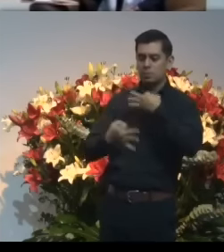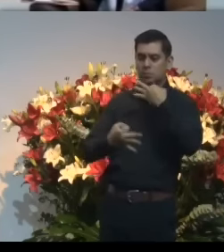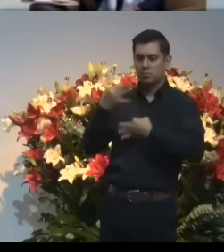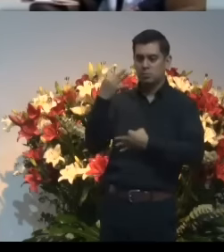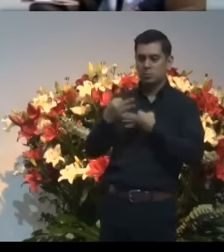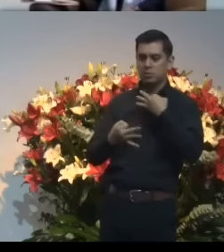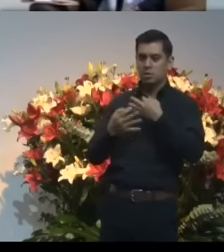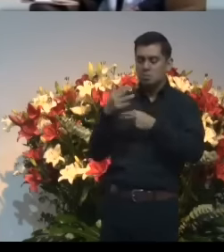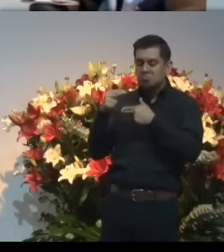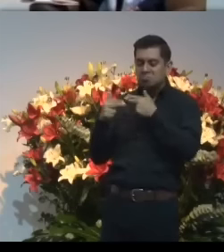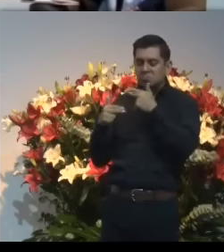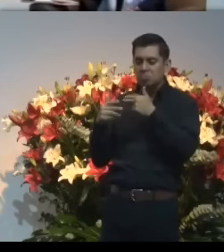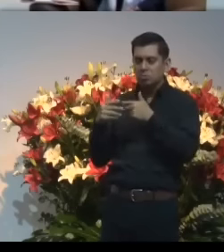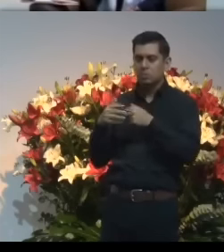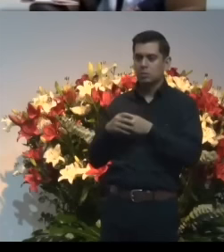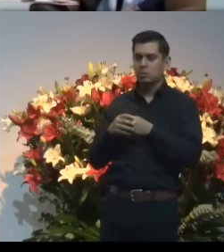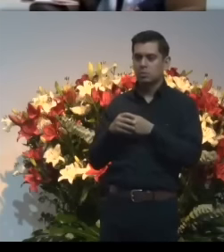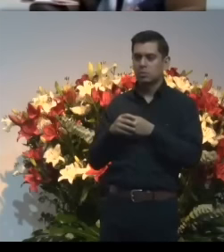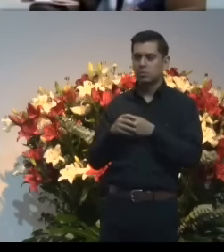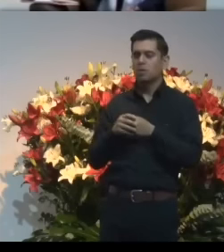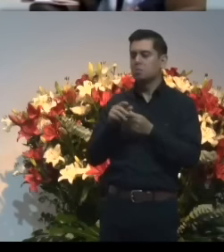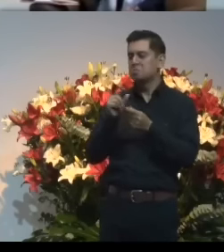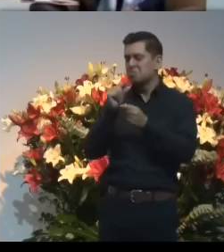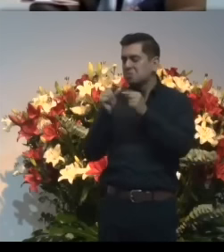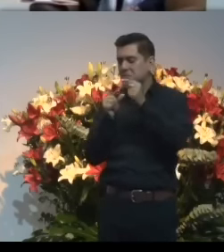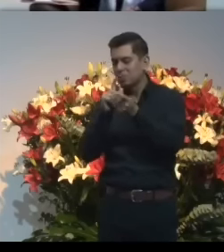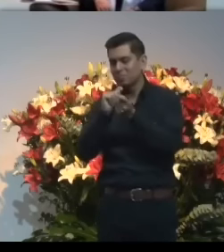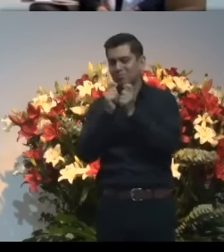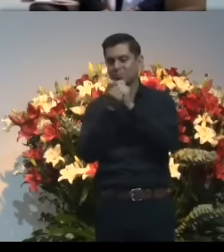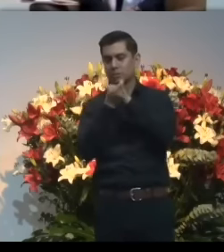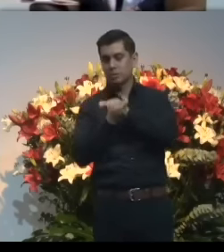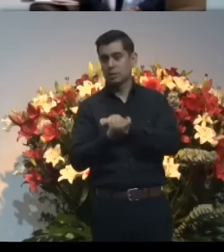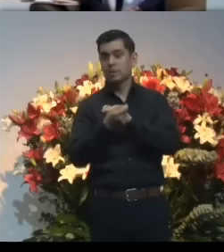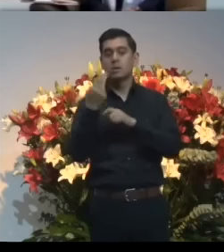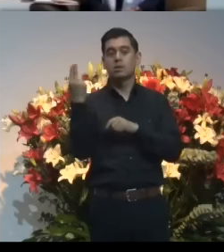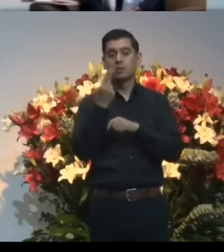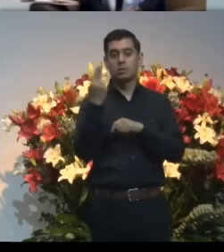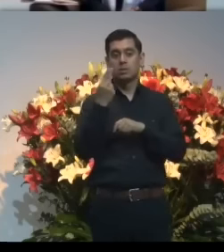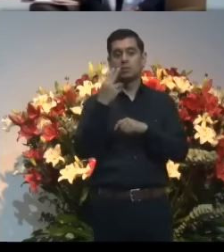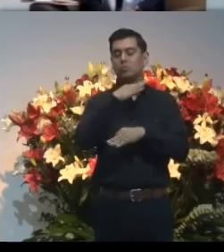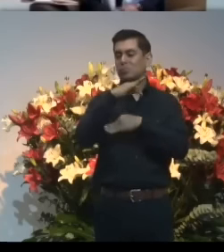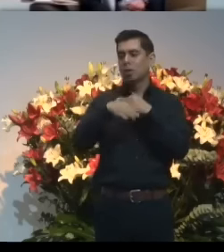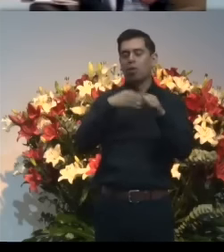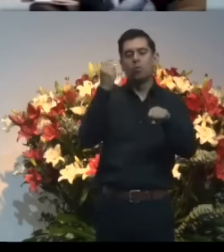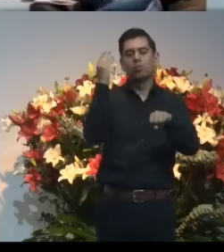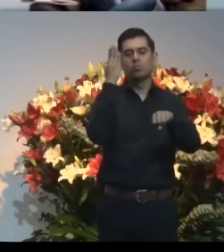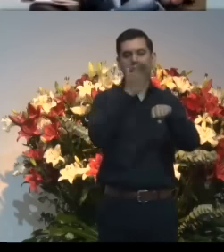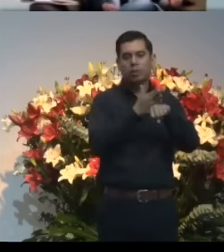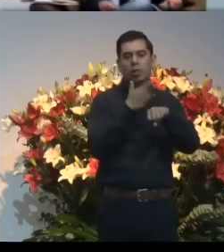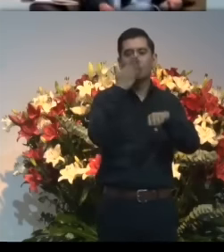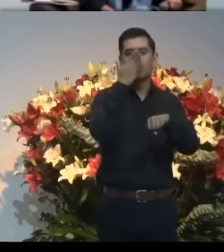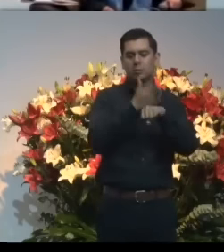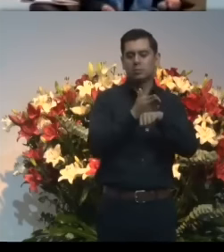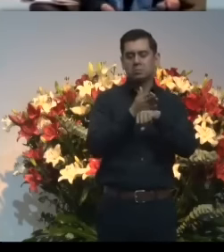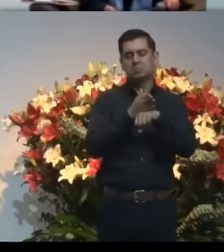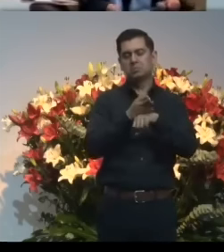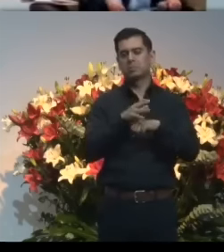Pues obviamente tenemos que también pasar de penalizar todo. Yo creo que tenemos que,